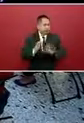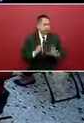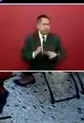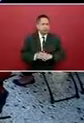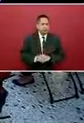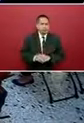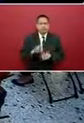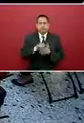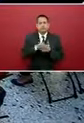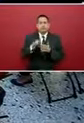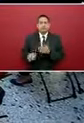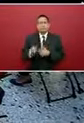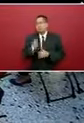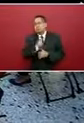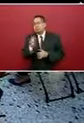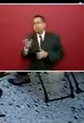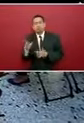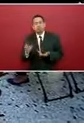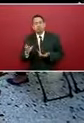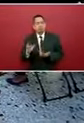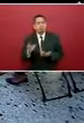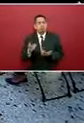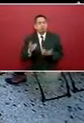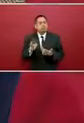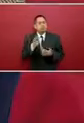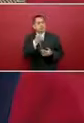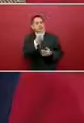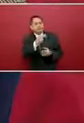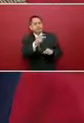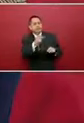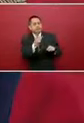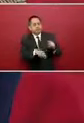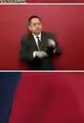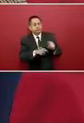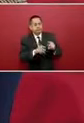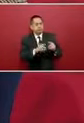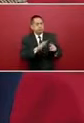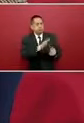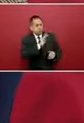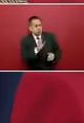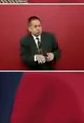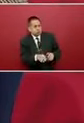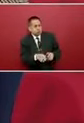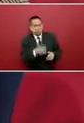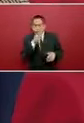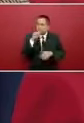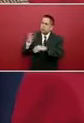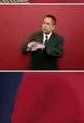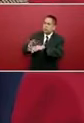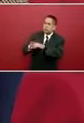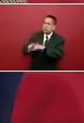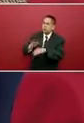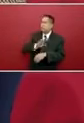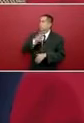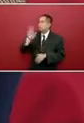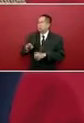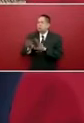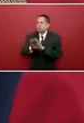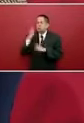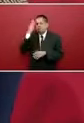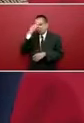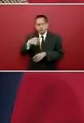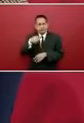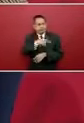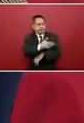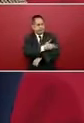por ejemplo, de bajas, pues sí, cómo nos informan que ya un familiar, un adulto mayor, falleció,